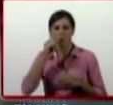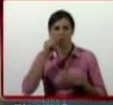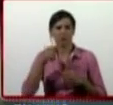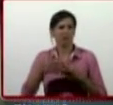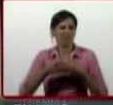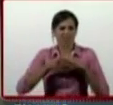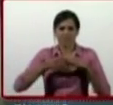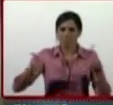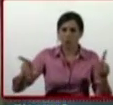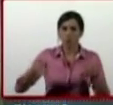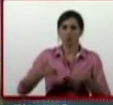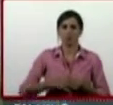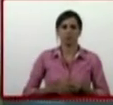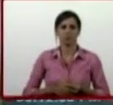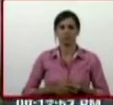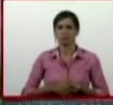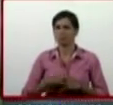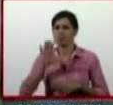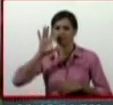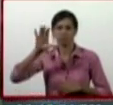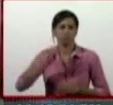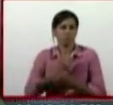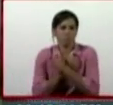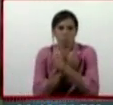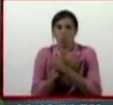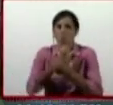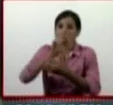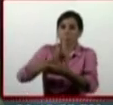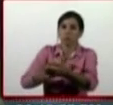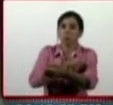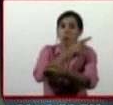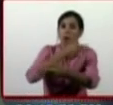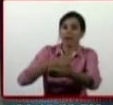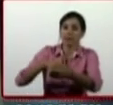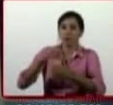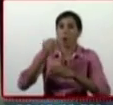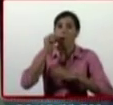patriota, poeta, creador.